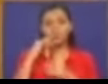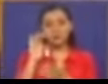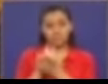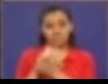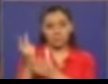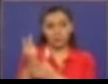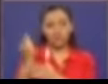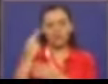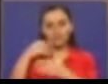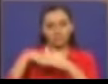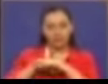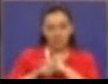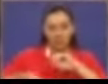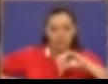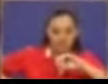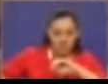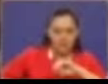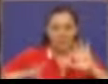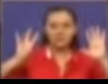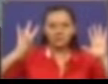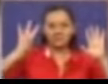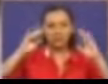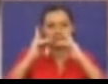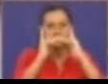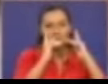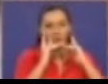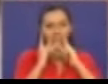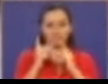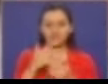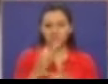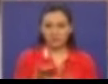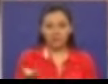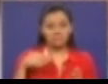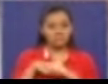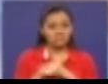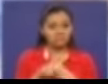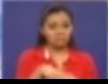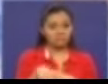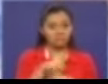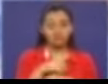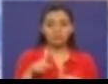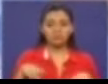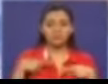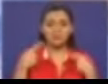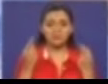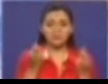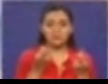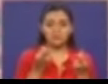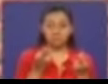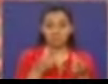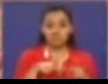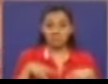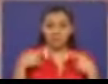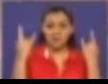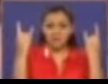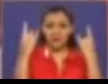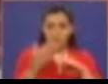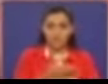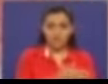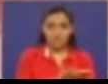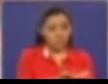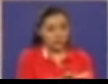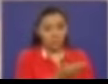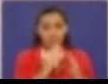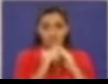sauna. Hay salón de billar, hay 7 habitaciones, etc. Miren, ese es el interior. Así vivían los banqueros mientras quebraban al país. Al